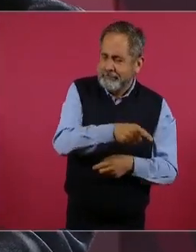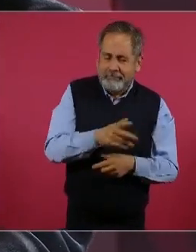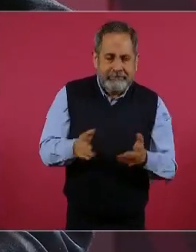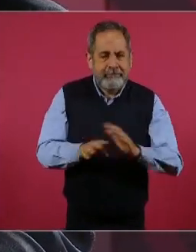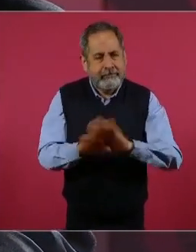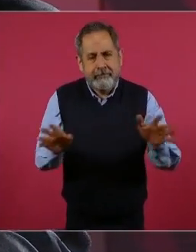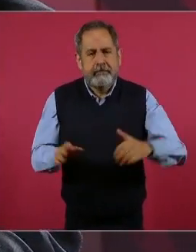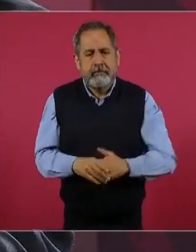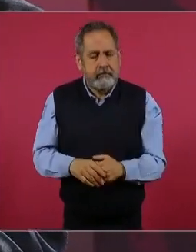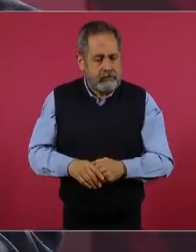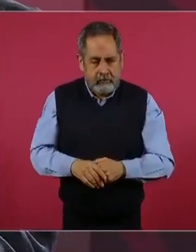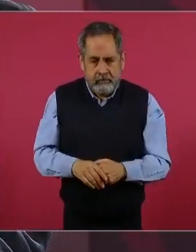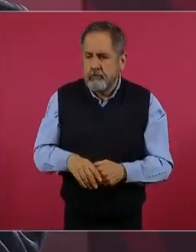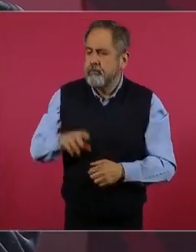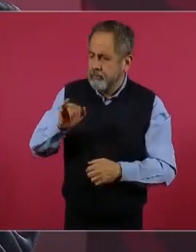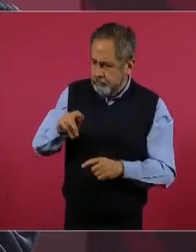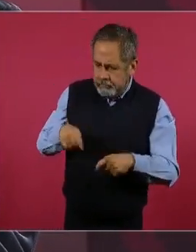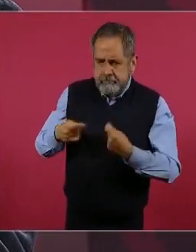Que sí se ayude